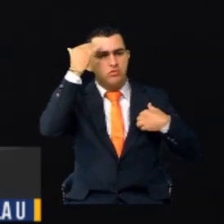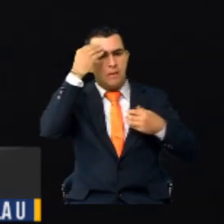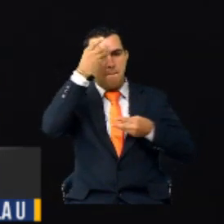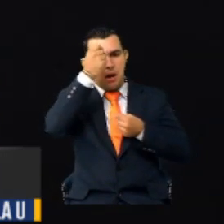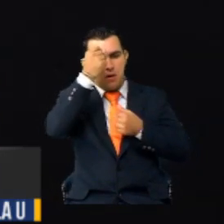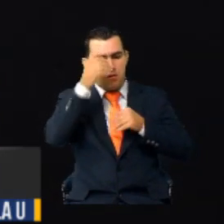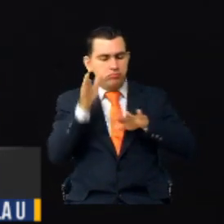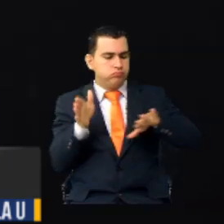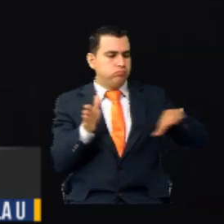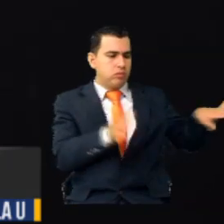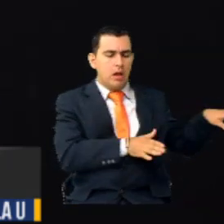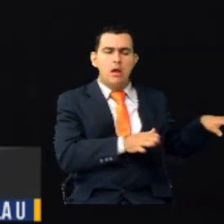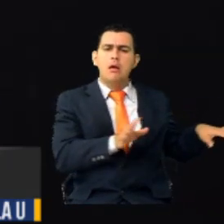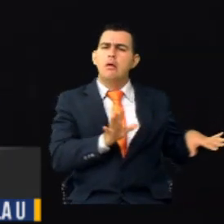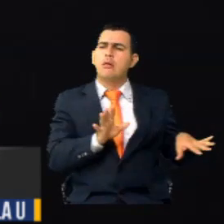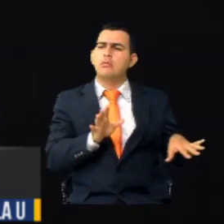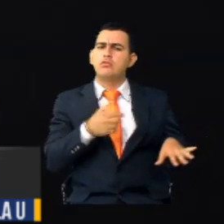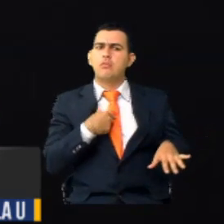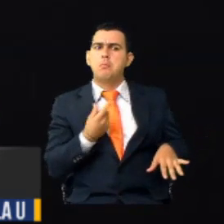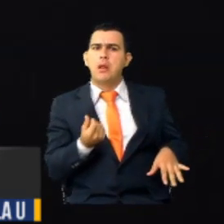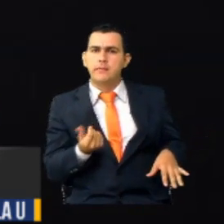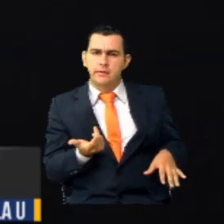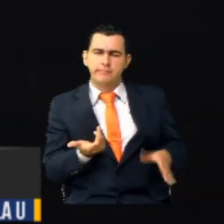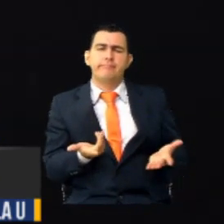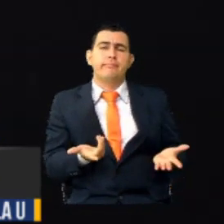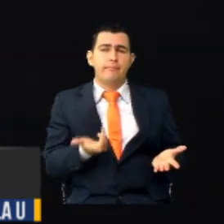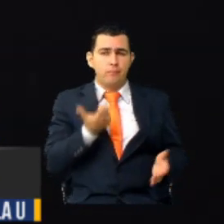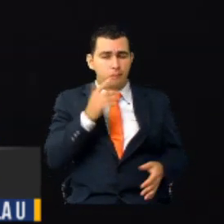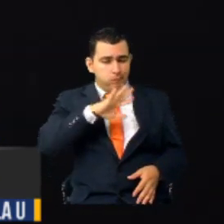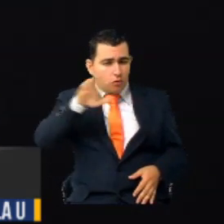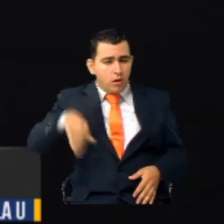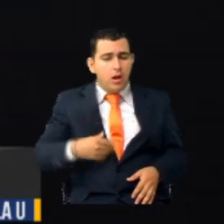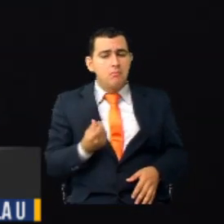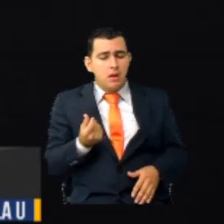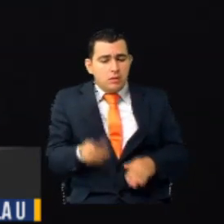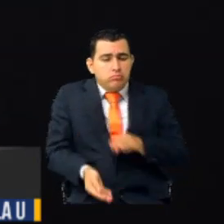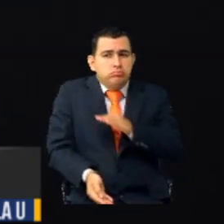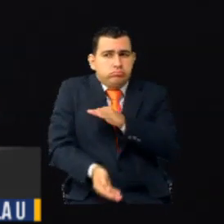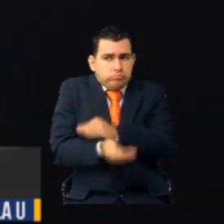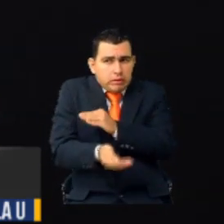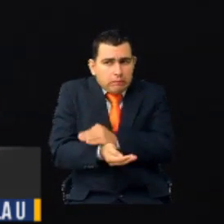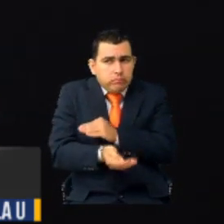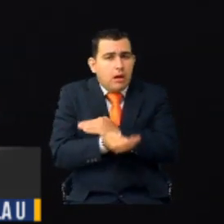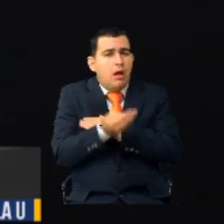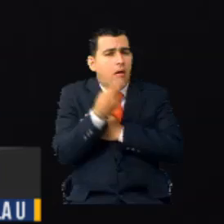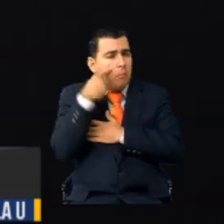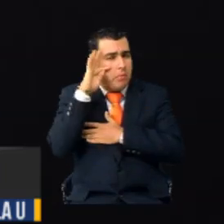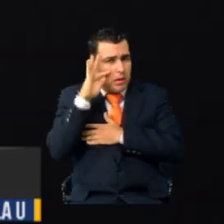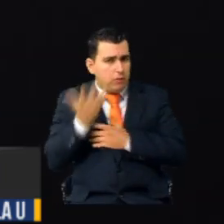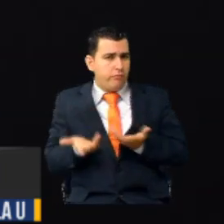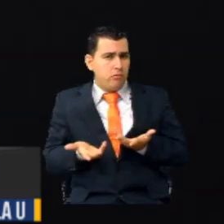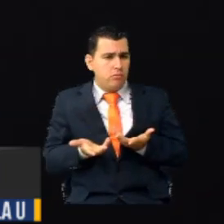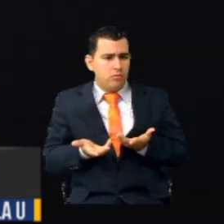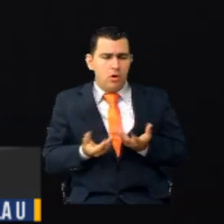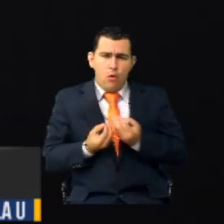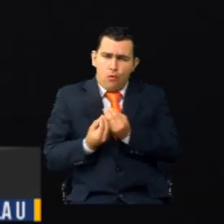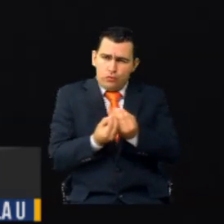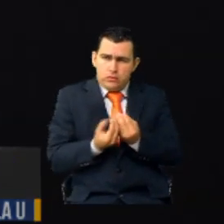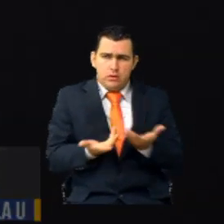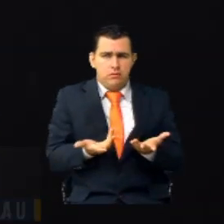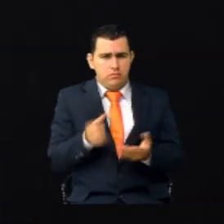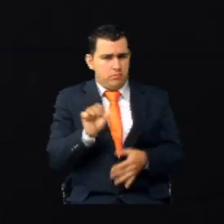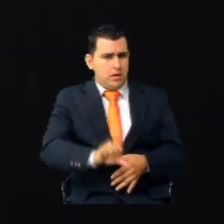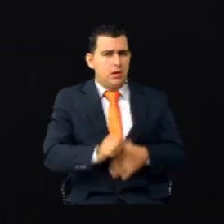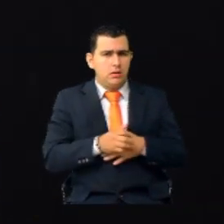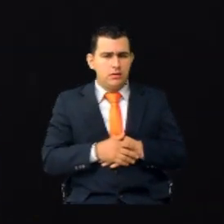y su trabajo por la ciudad, precisamente por aquello que definitivamente le haría muchísimo daño a la democracia y sobre todo a la ciudad.